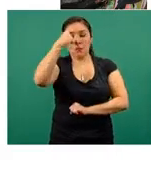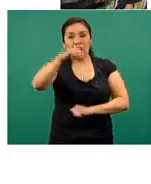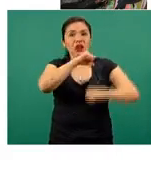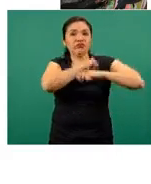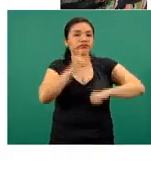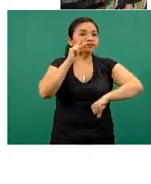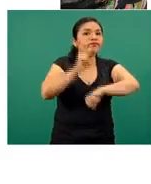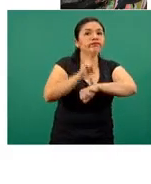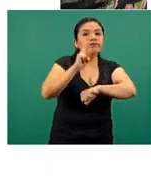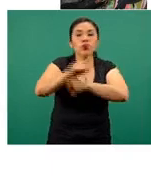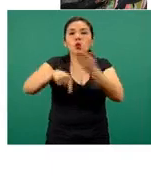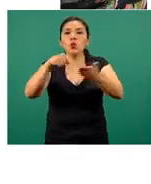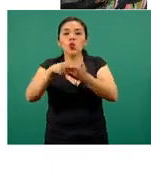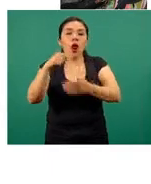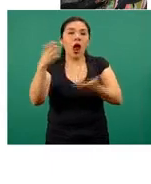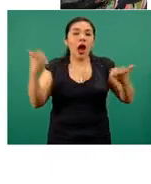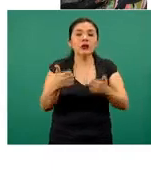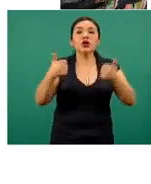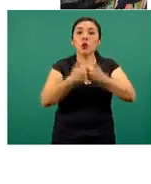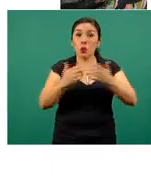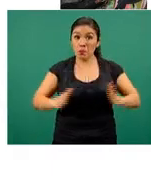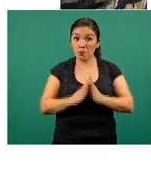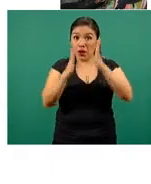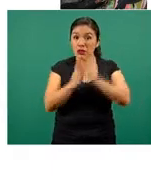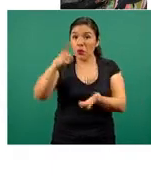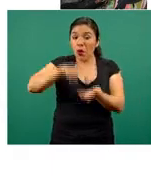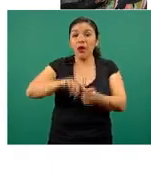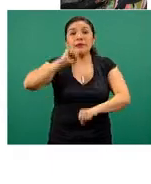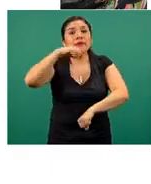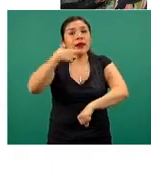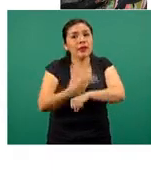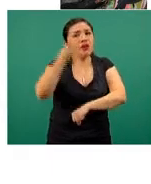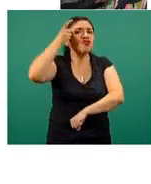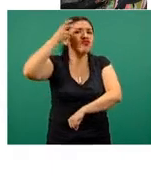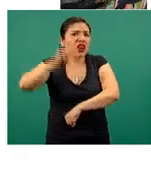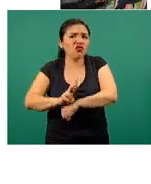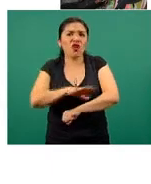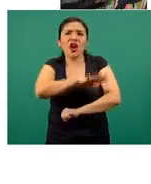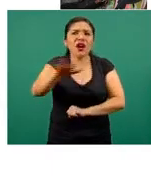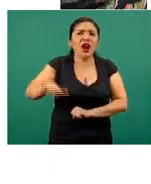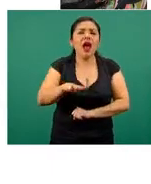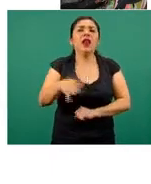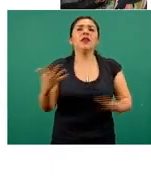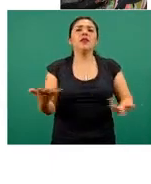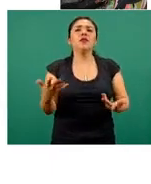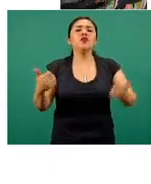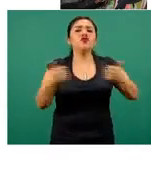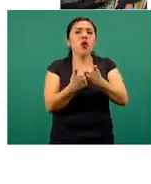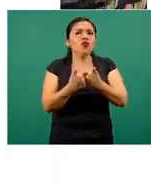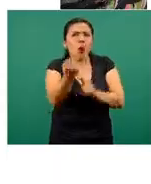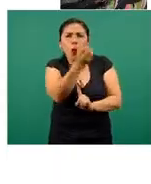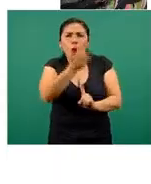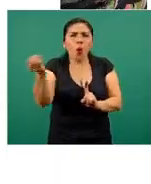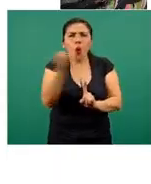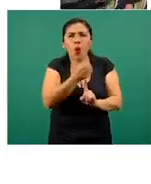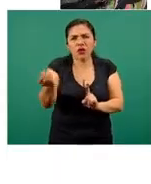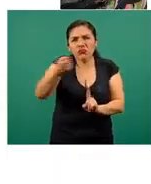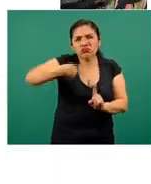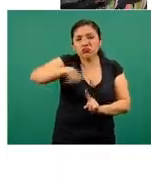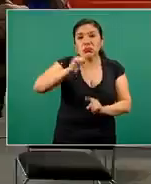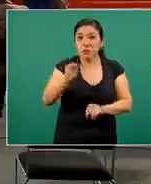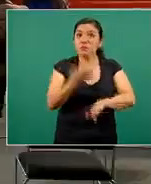una de las macrosedes, donde participan secretarios, directores generales, con una organización colegiada. Esto